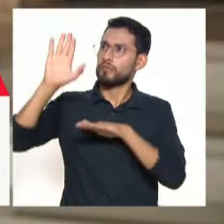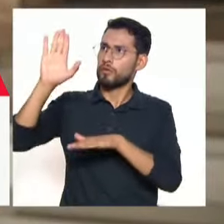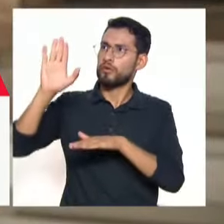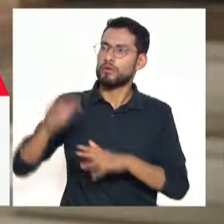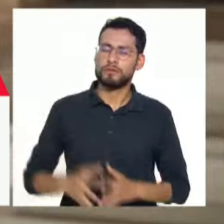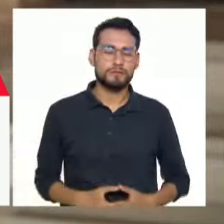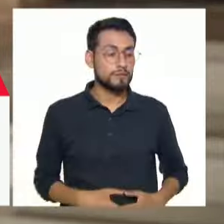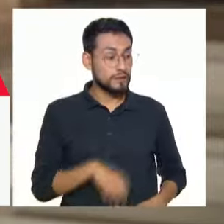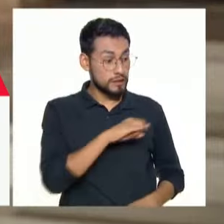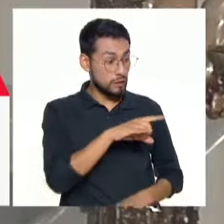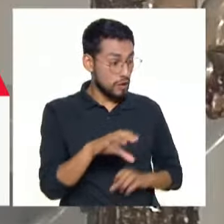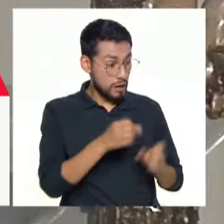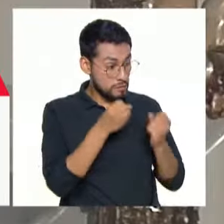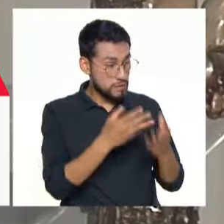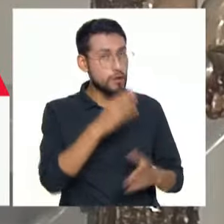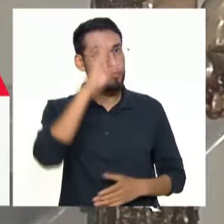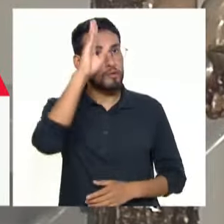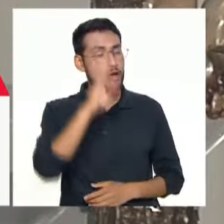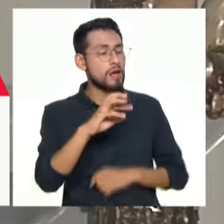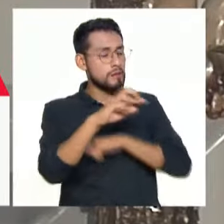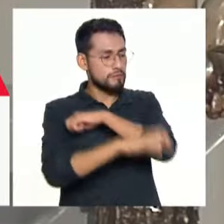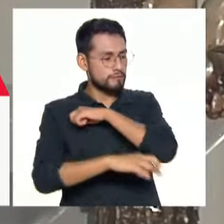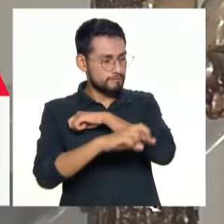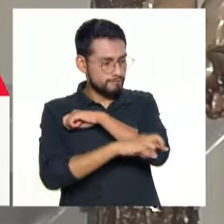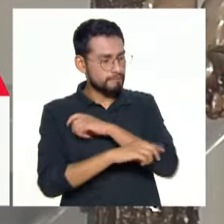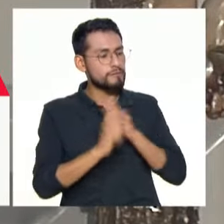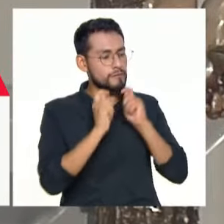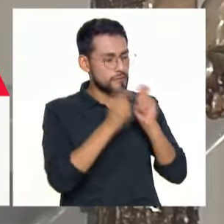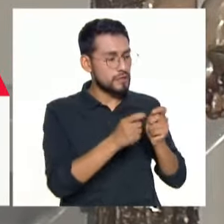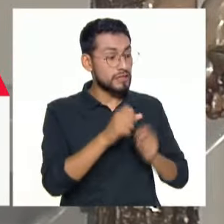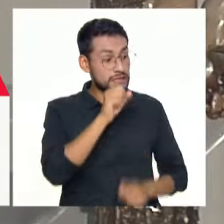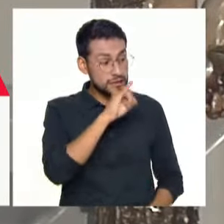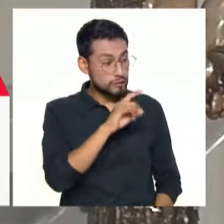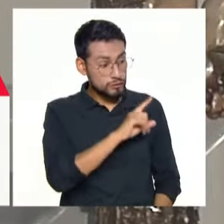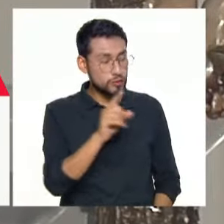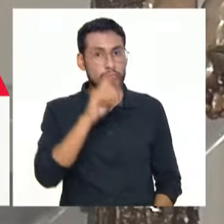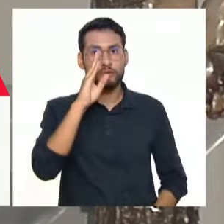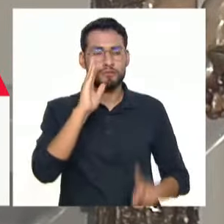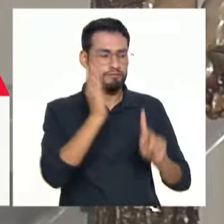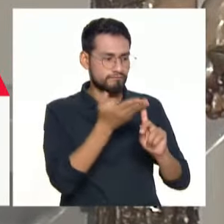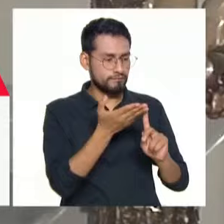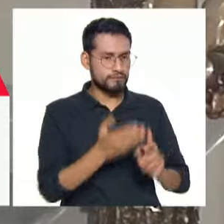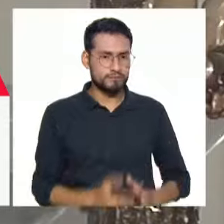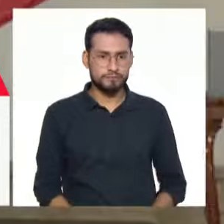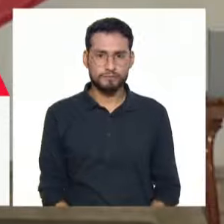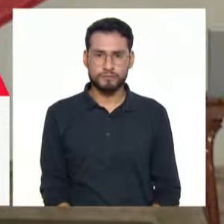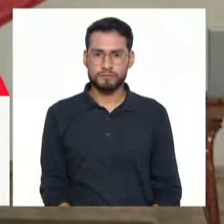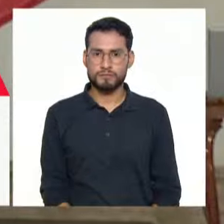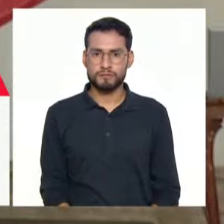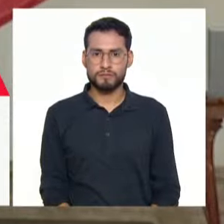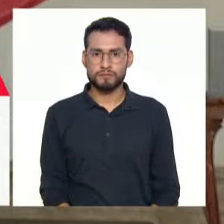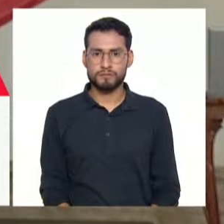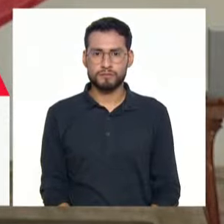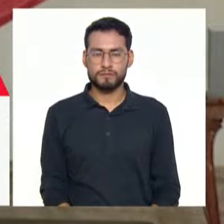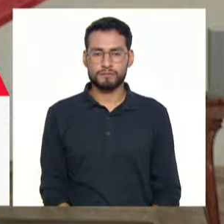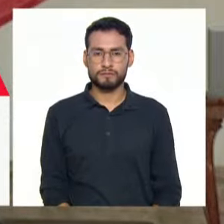juro. Si así lo hiciera, que Dios y la patria lo premien, y si no, se lo demanden.